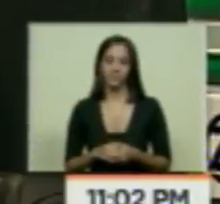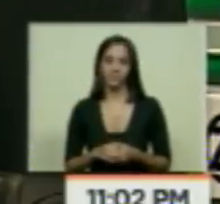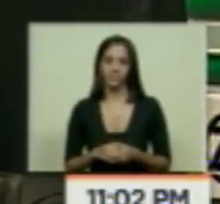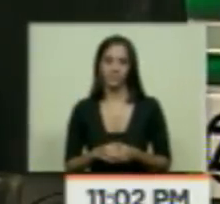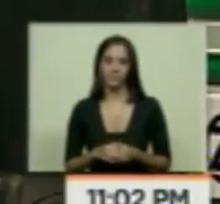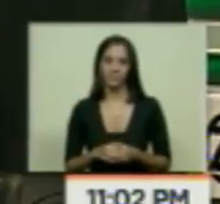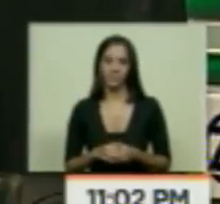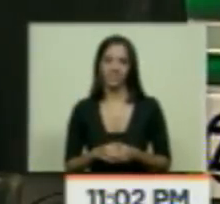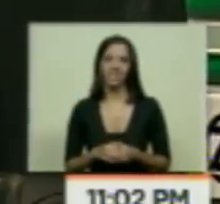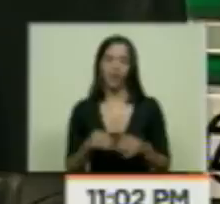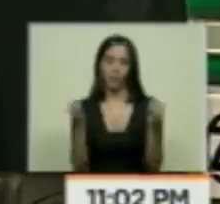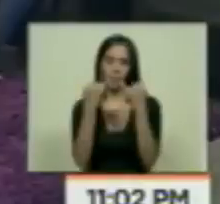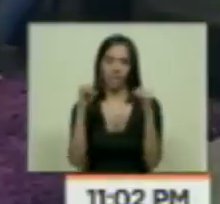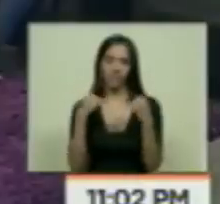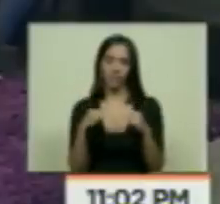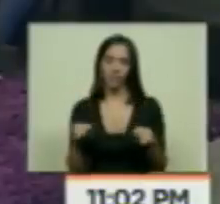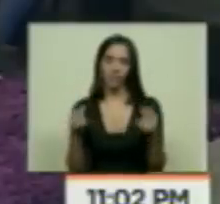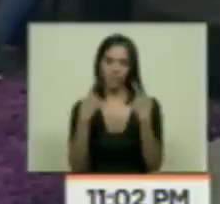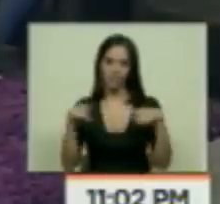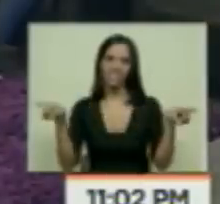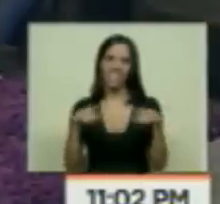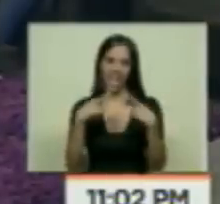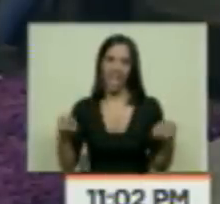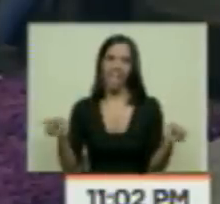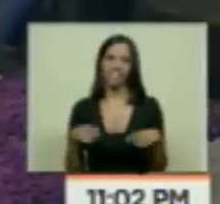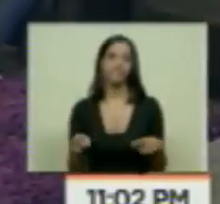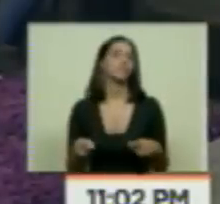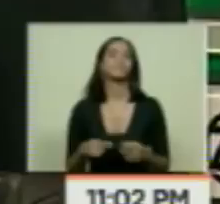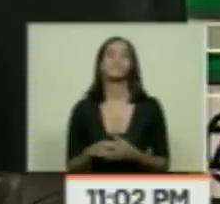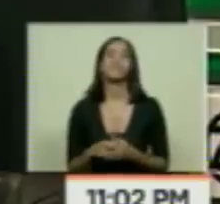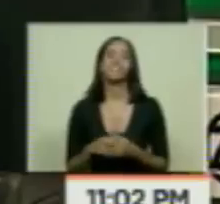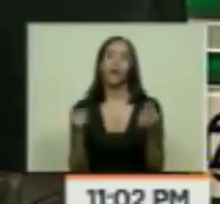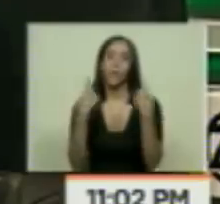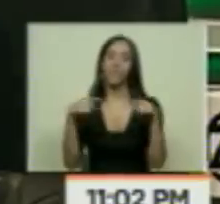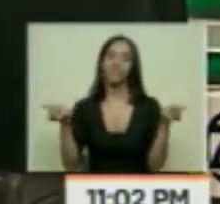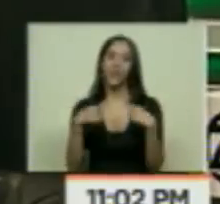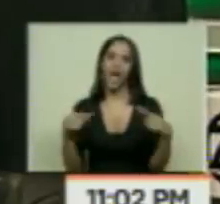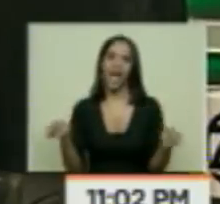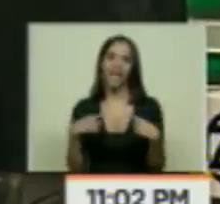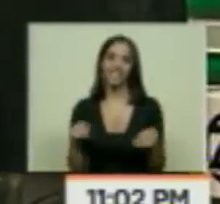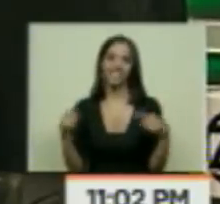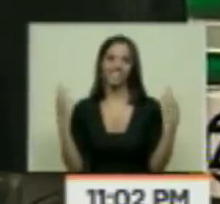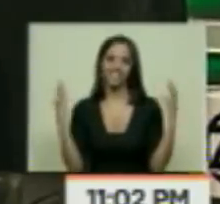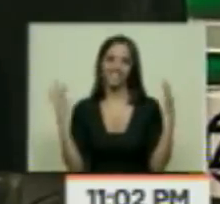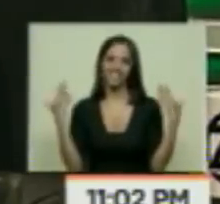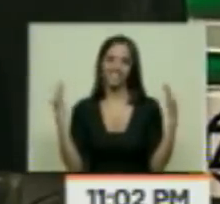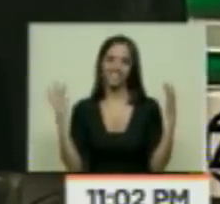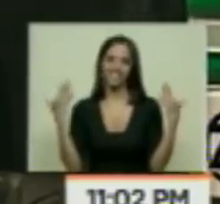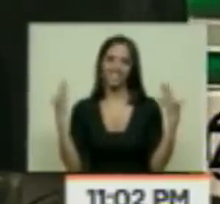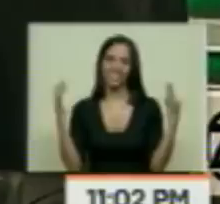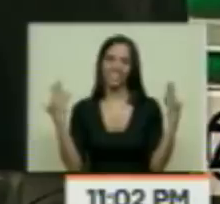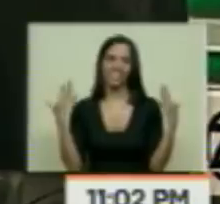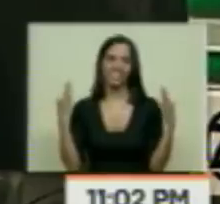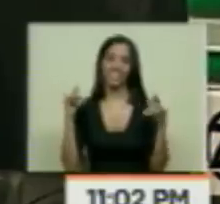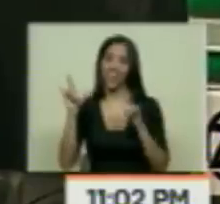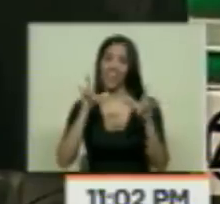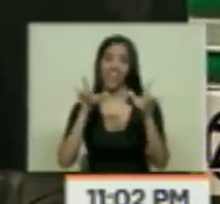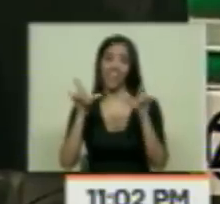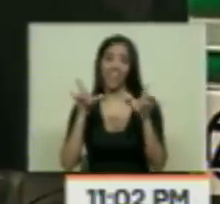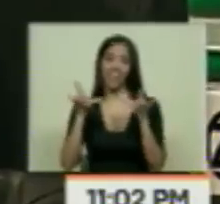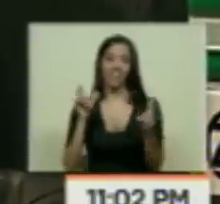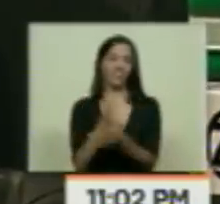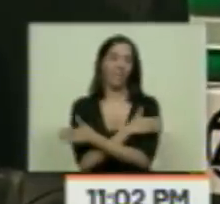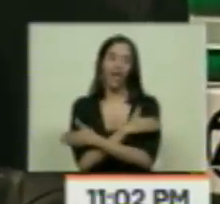Está cumpliendo años el día de hoy. También está cumpliendo años el día de hoy. Así que desde acá nuestro abrazo,